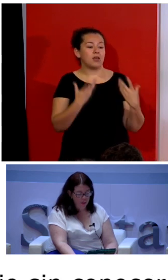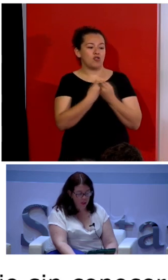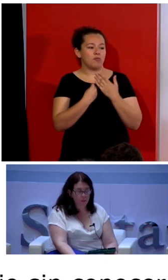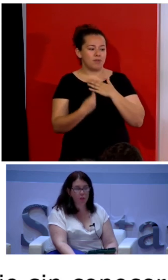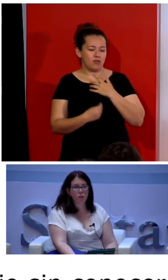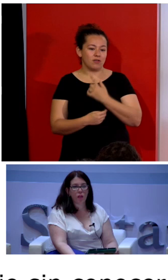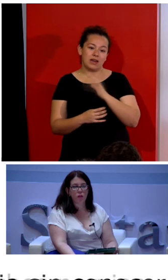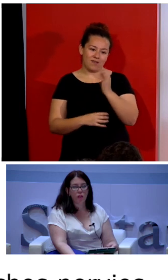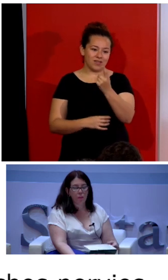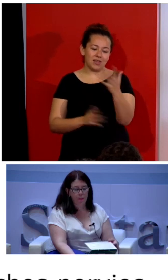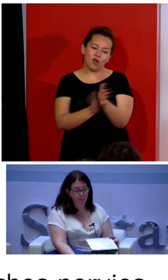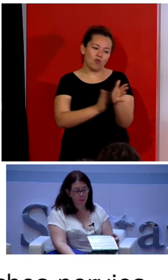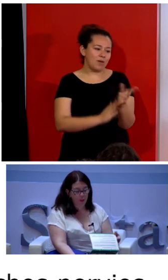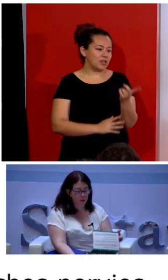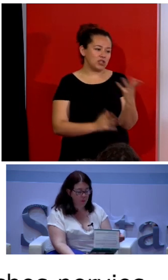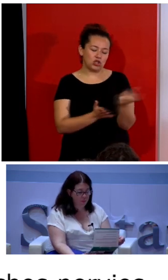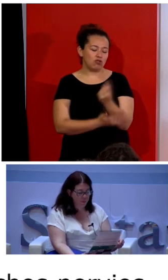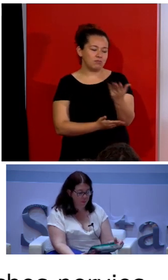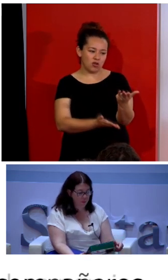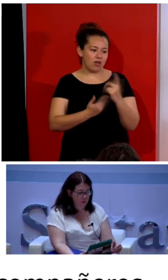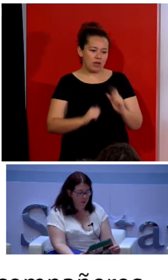mis compañeros me ayudaron desde el primer momento.